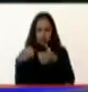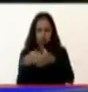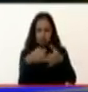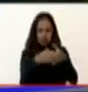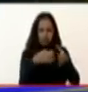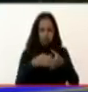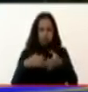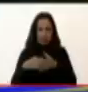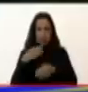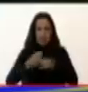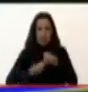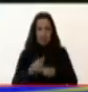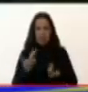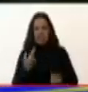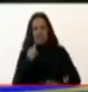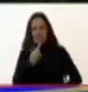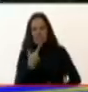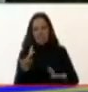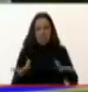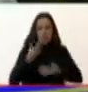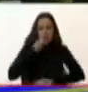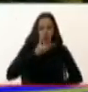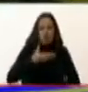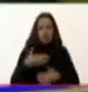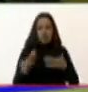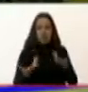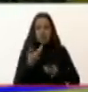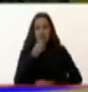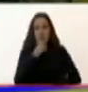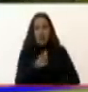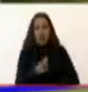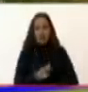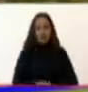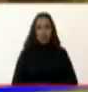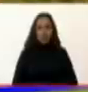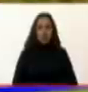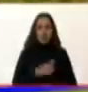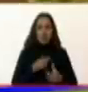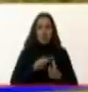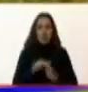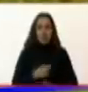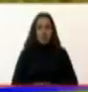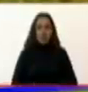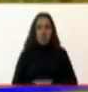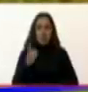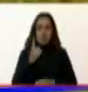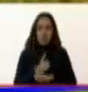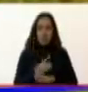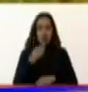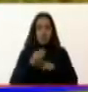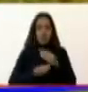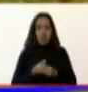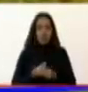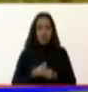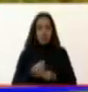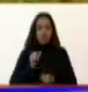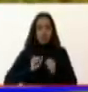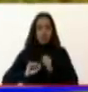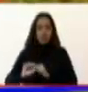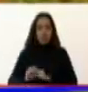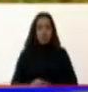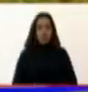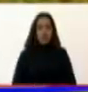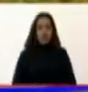que son los que nos dicen qué es lo que es bueno y qué es lo que es malo? Por lo tanto, tenemos que salir al contraataque. ¿Cuál es la tarea de